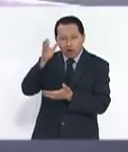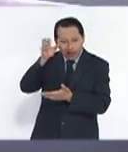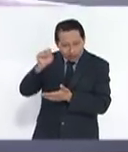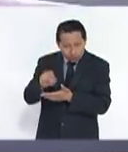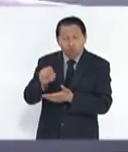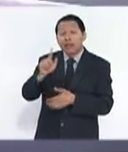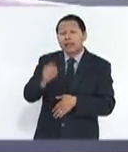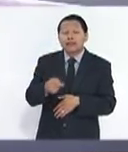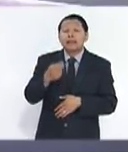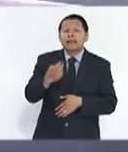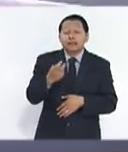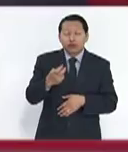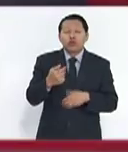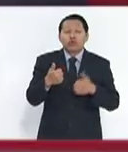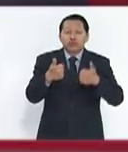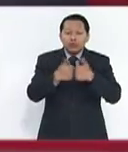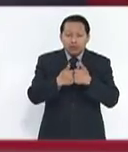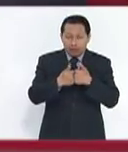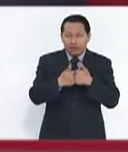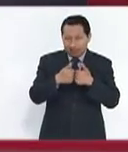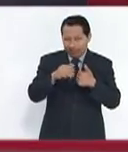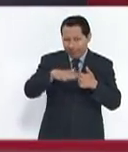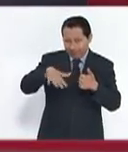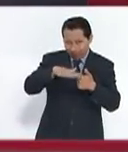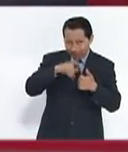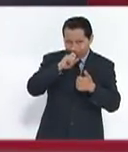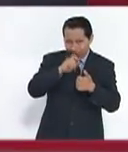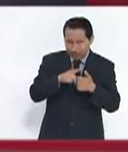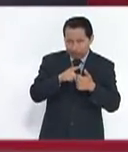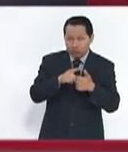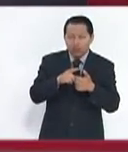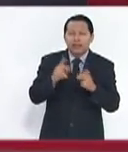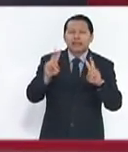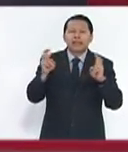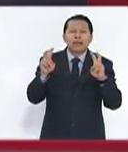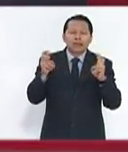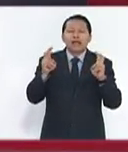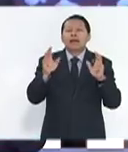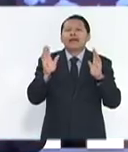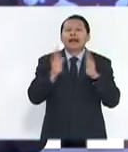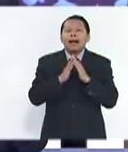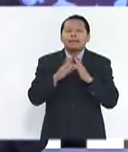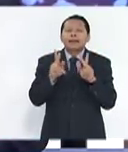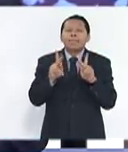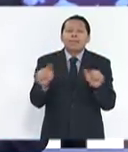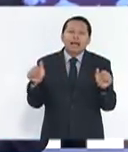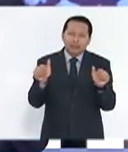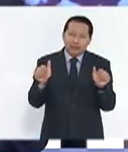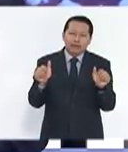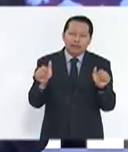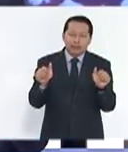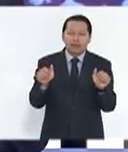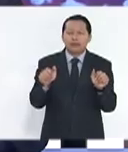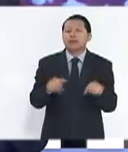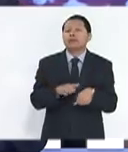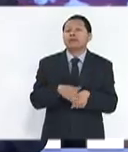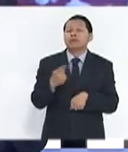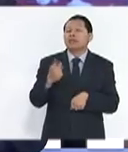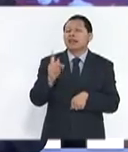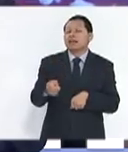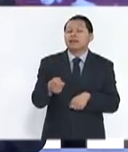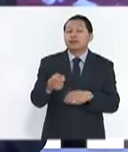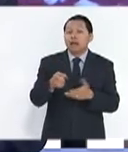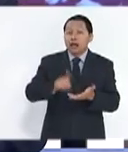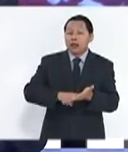en la frontera, en la zona de Panmunjom, en la Casa de Paz, un lugar muy simbólico, porque pues ahí